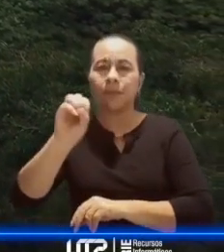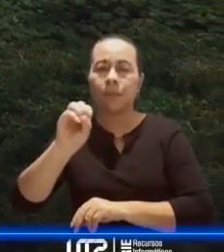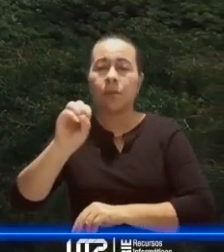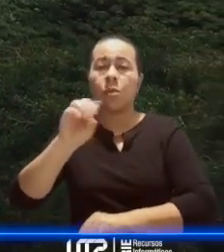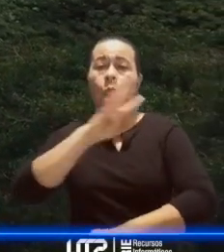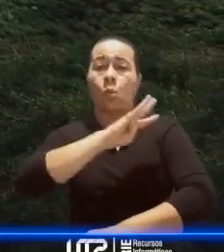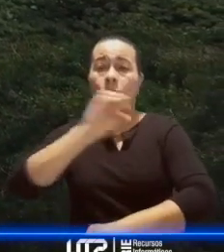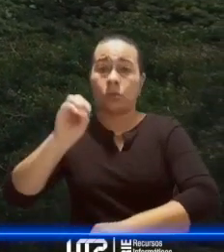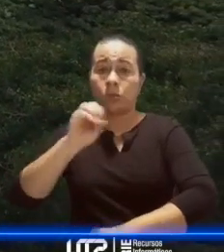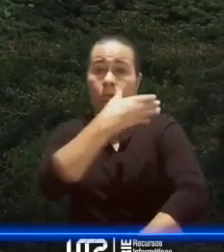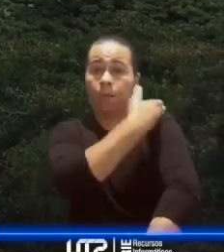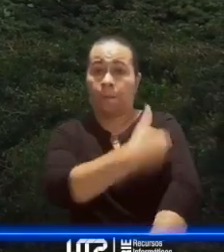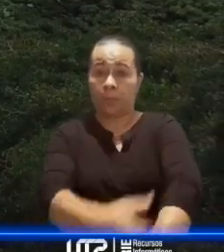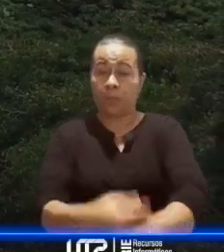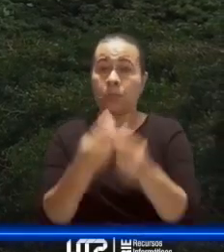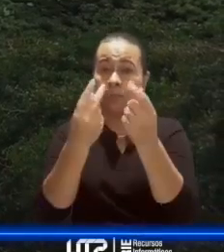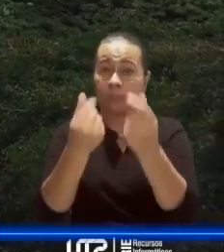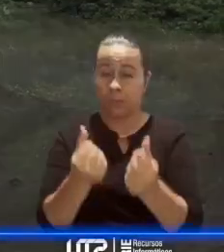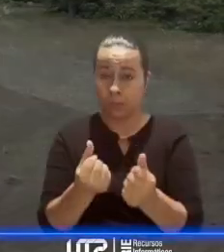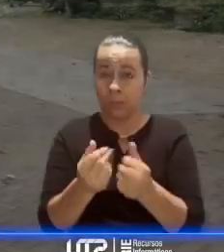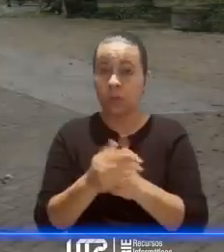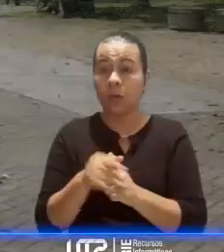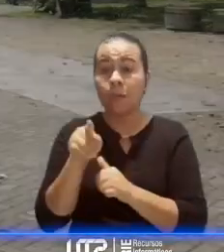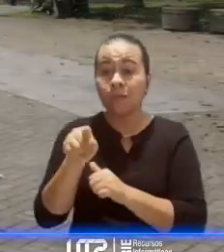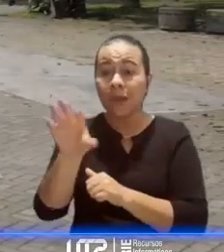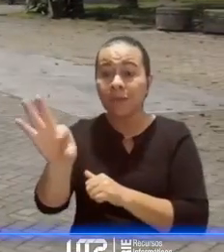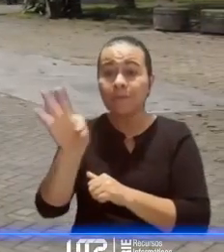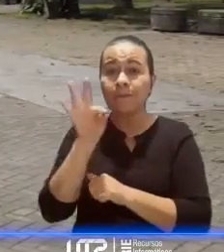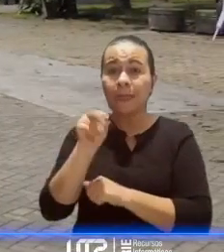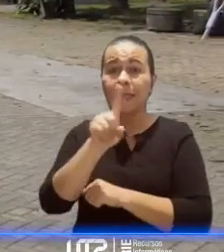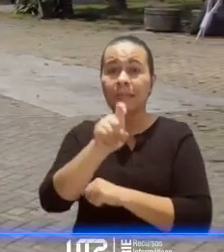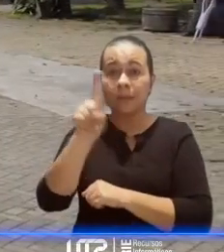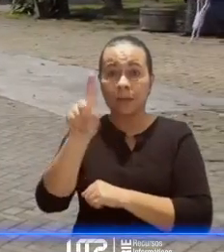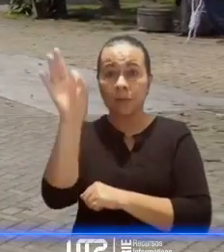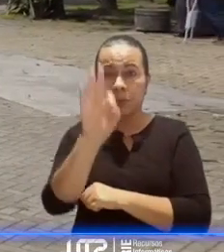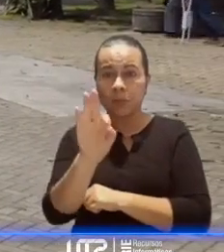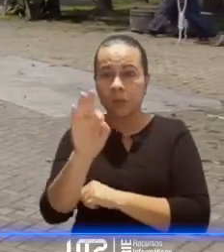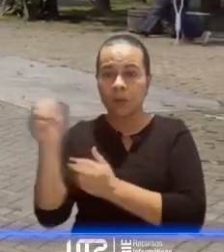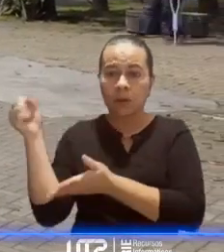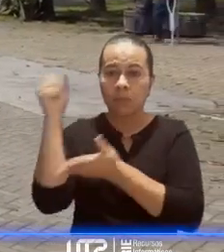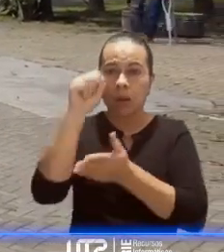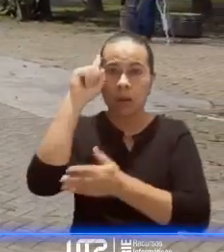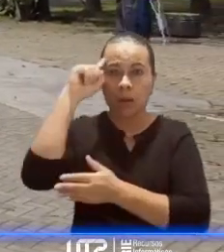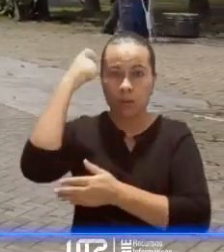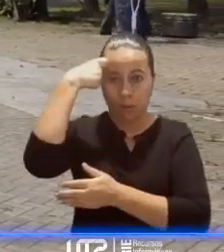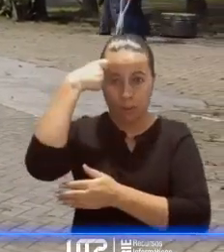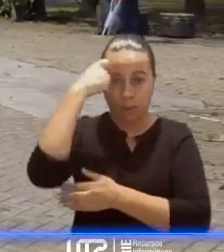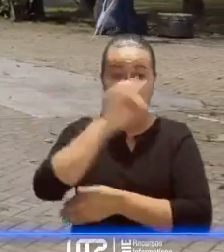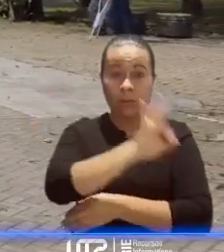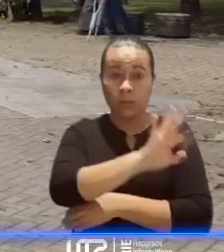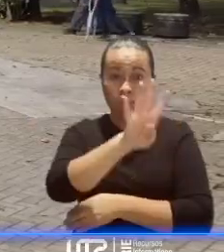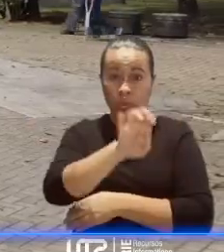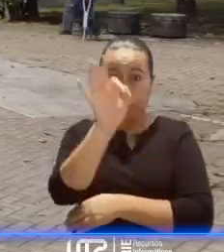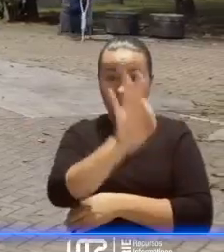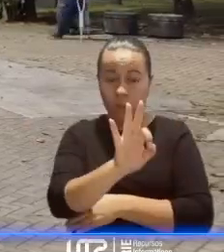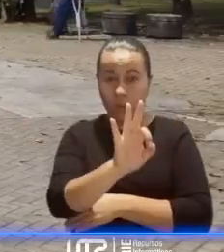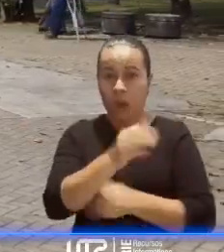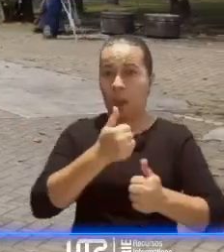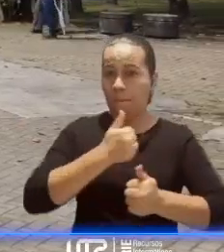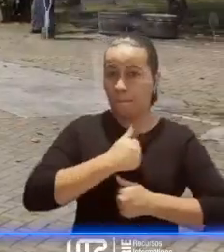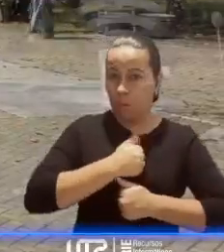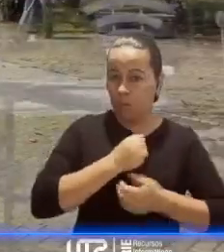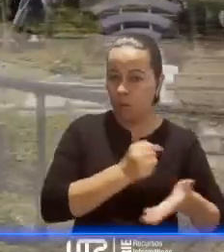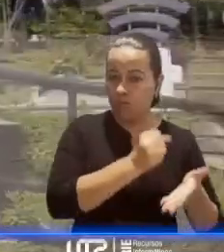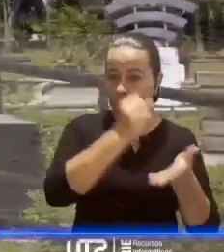360.474 millones de pesos, de los cuales el 61% corresponde a recursos Nación y el